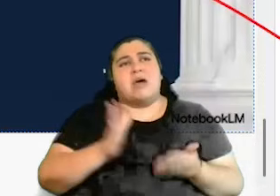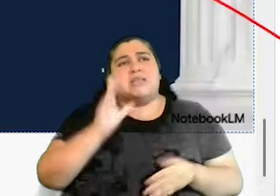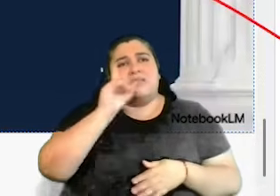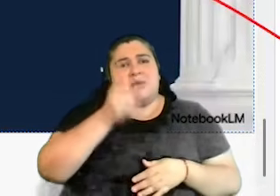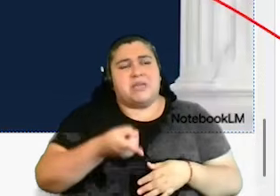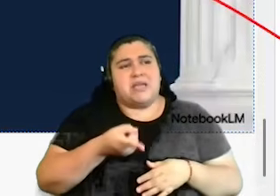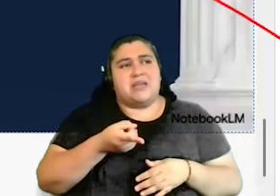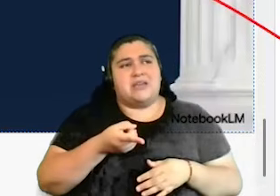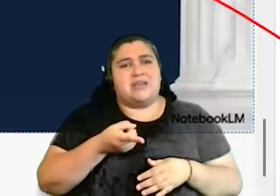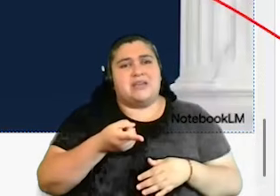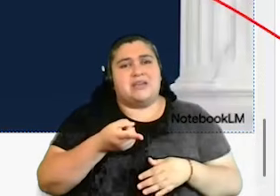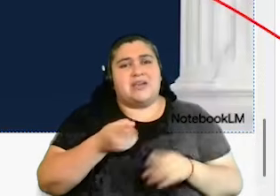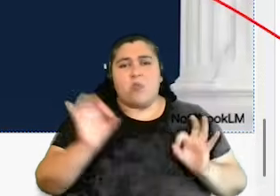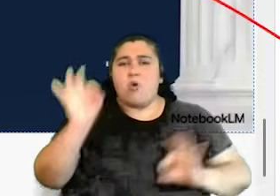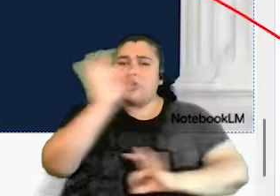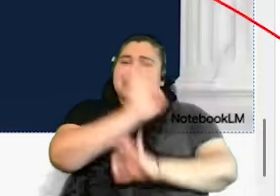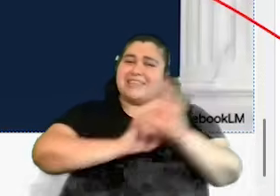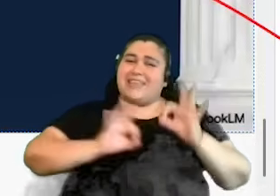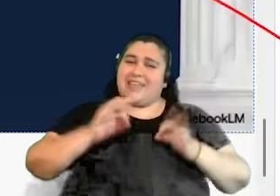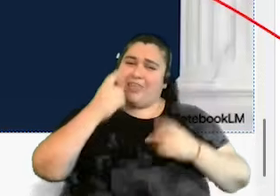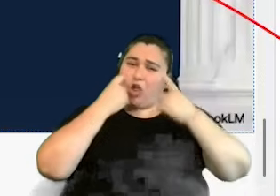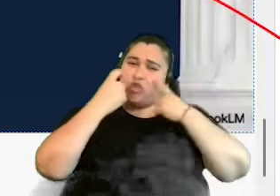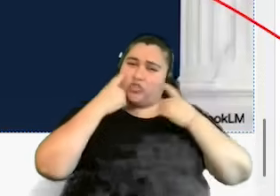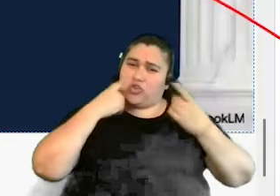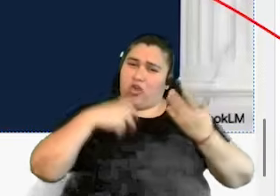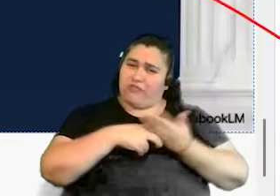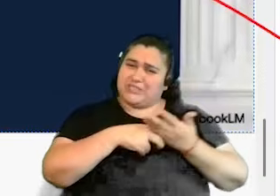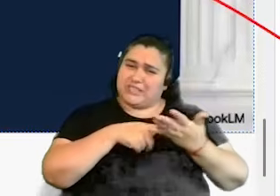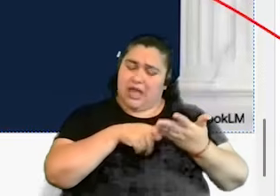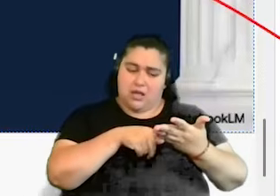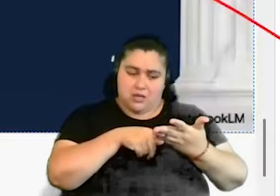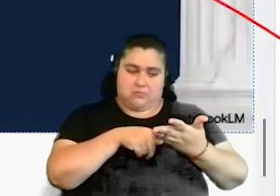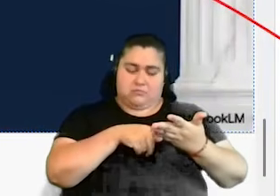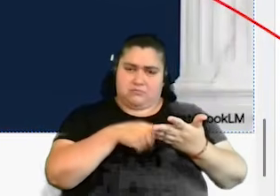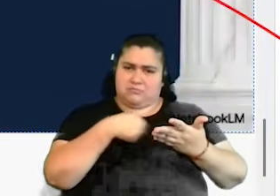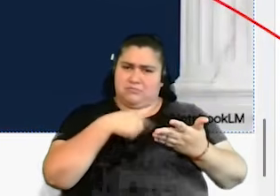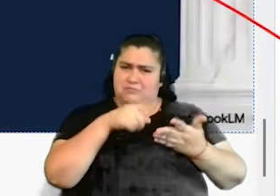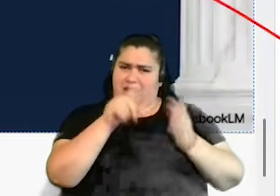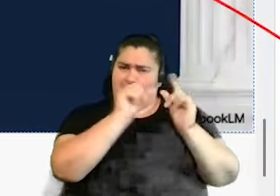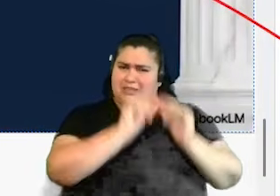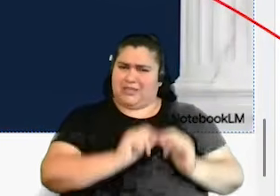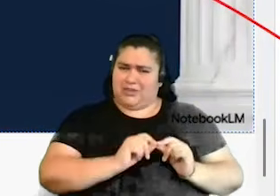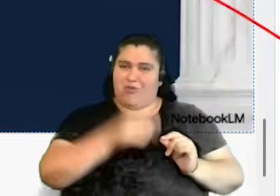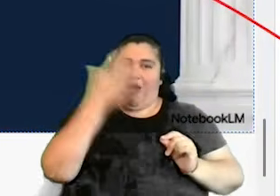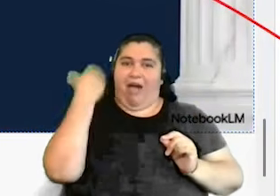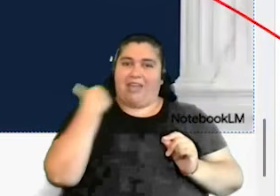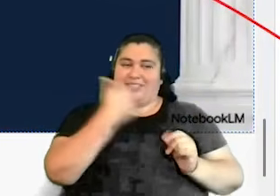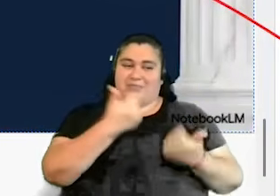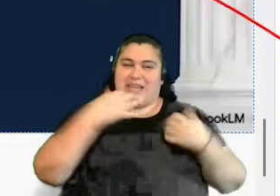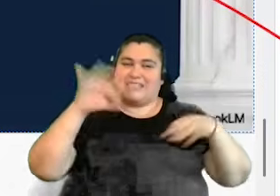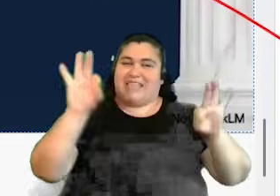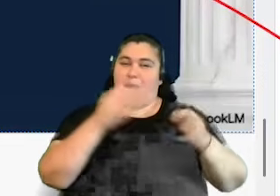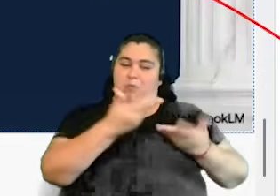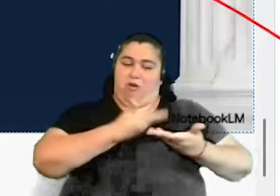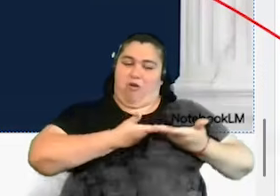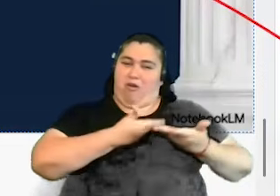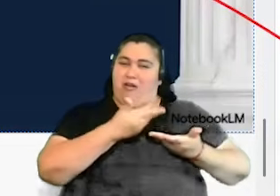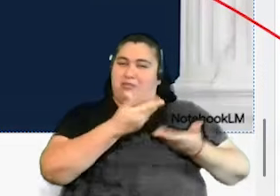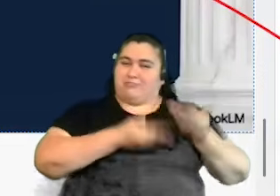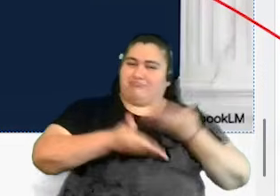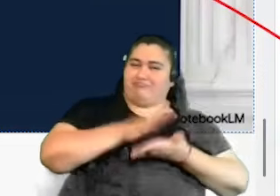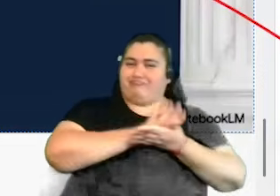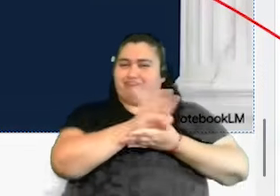cambian la estrategia de fiscalización, desechándote artículos que para nosotros eran caballitos de batalla, porque veíamos incrementos patrimoniales